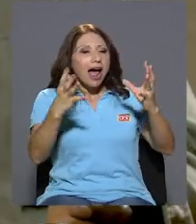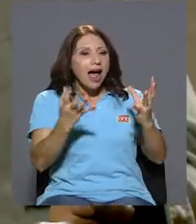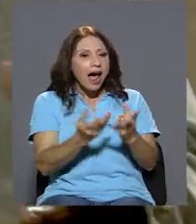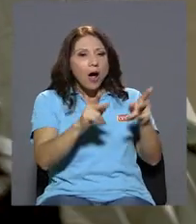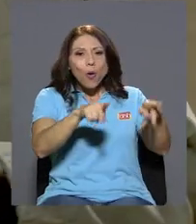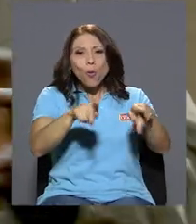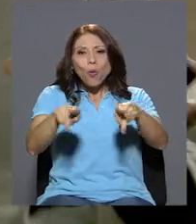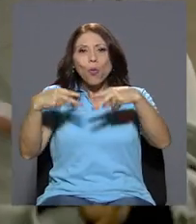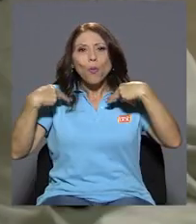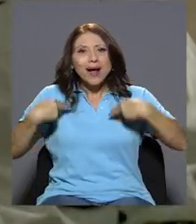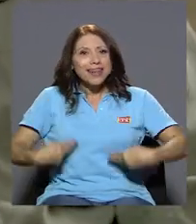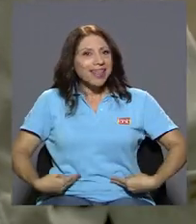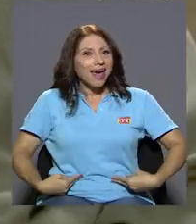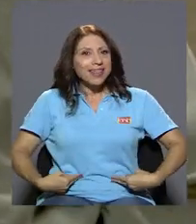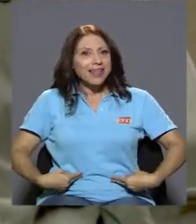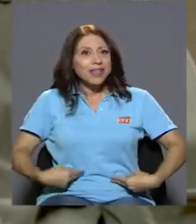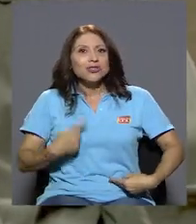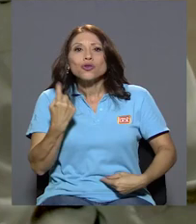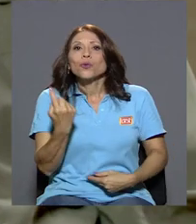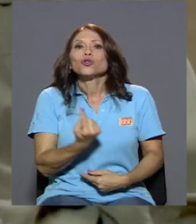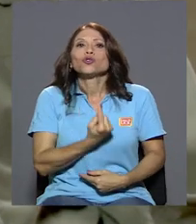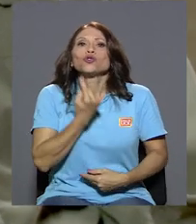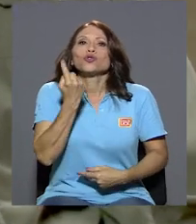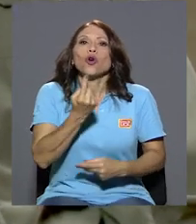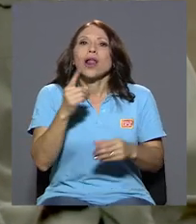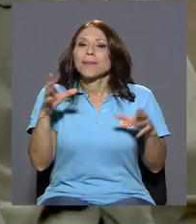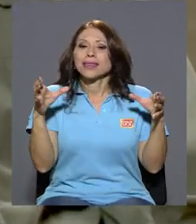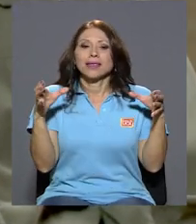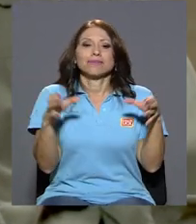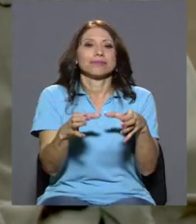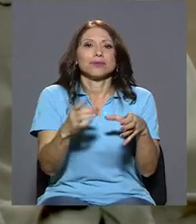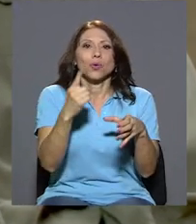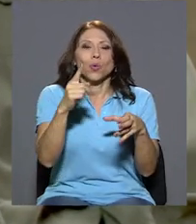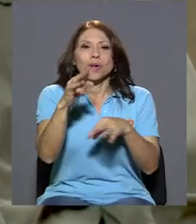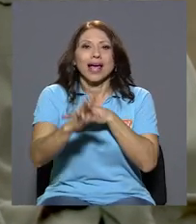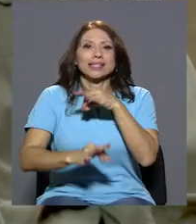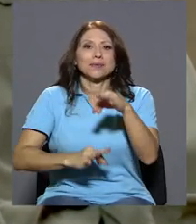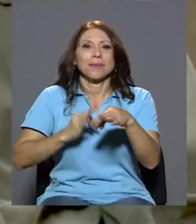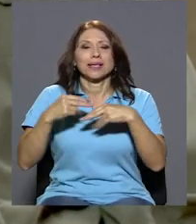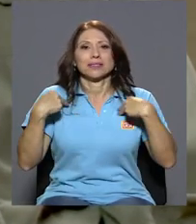la humanidad somos una sola una sola especie humana